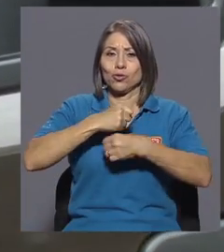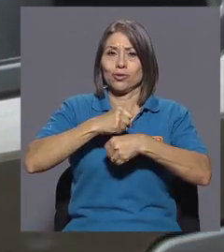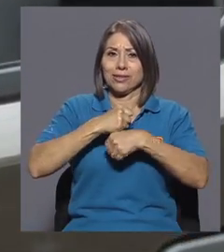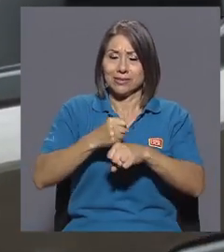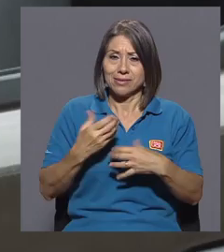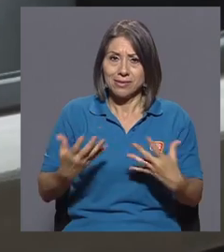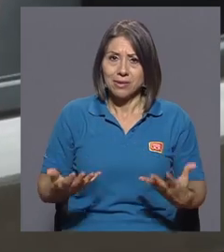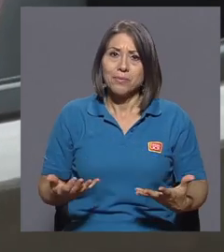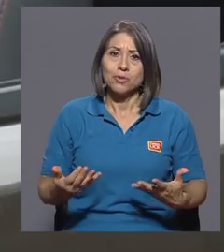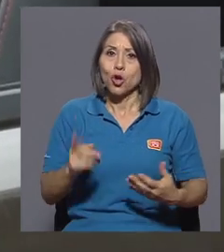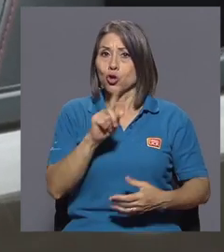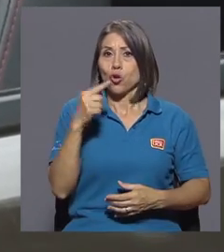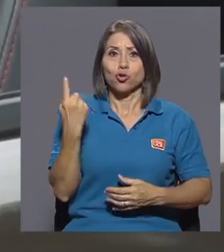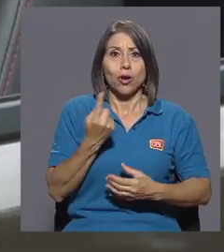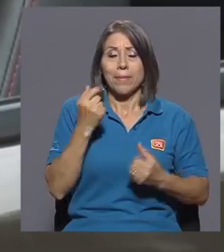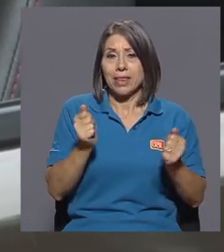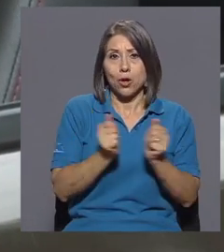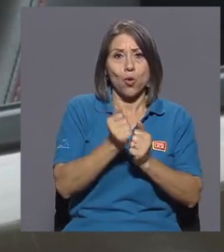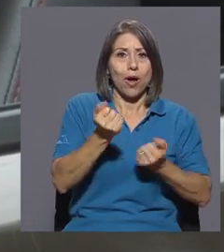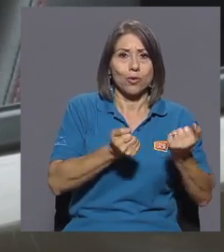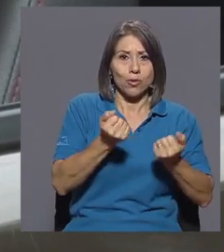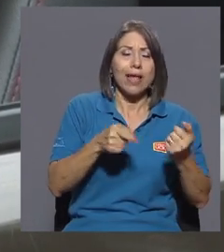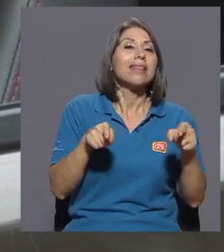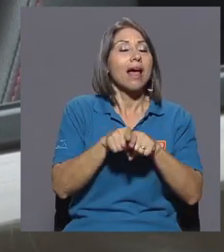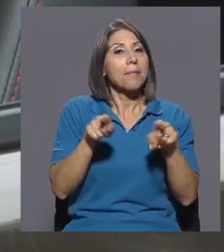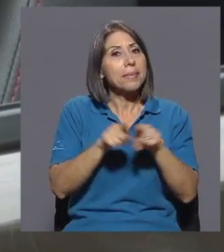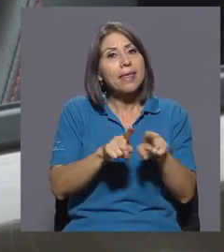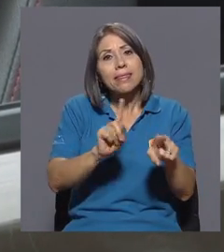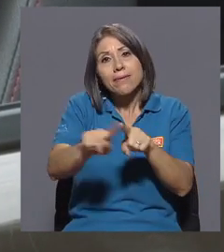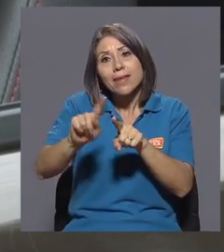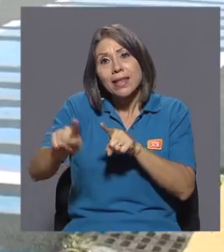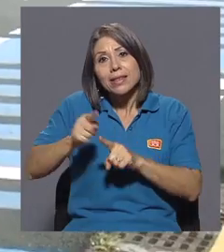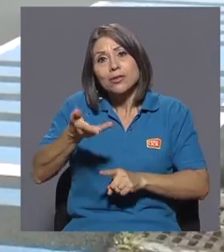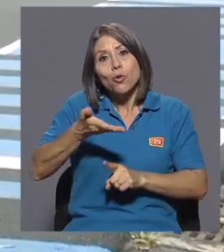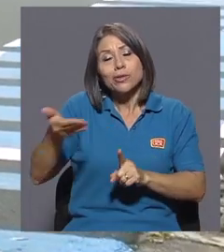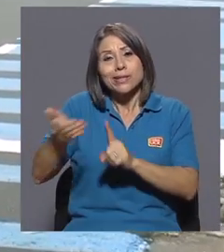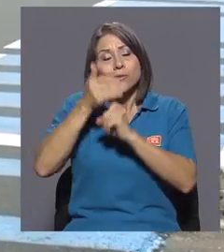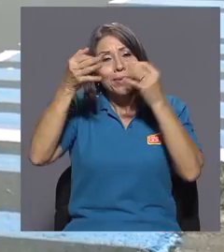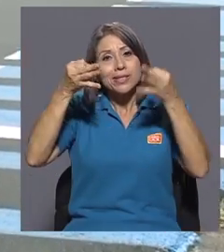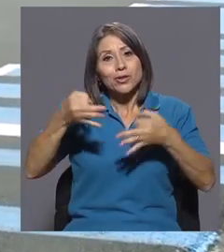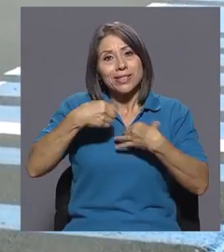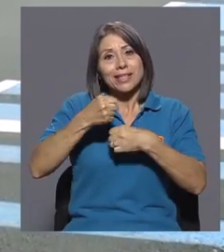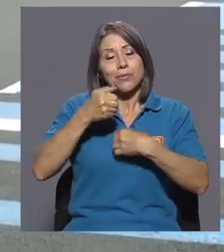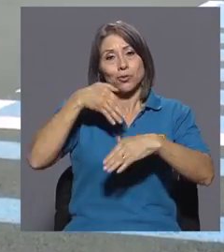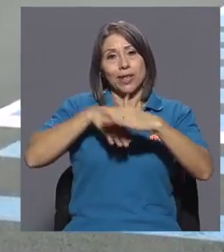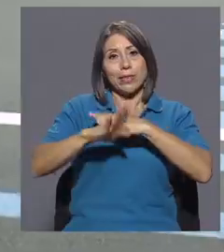en los automóviles, sino también las prácticas en la casa, ¿verdad?